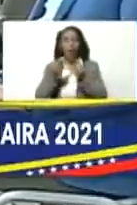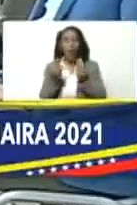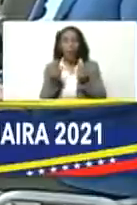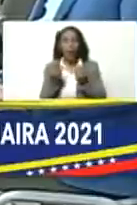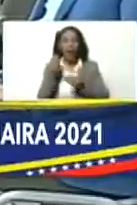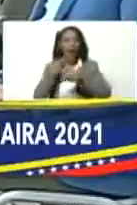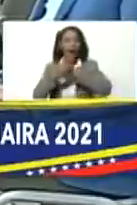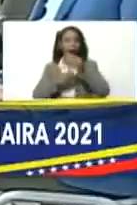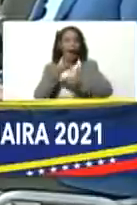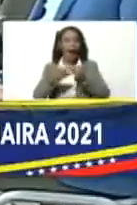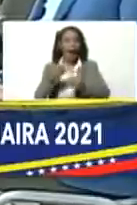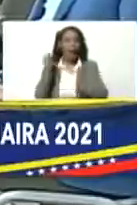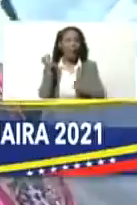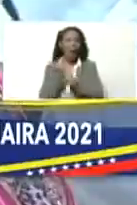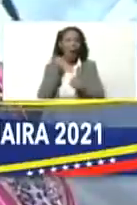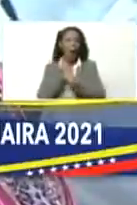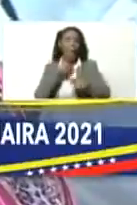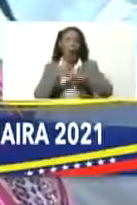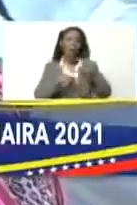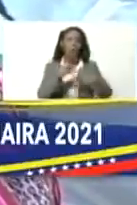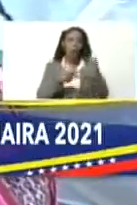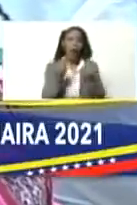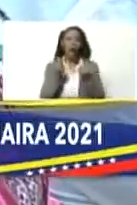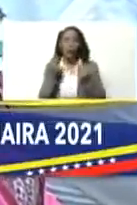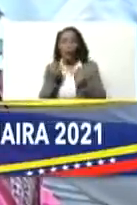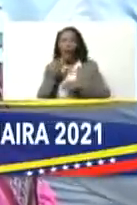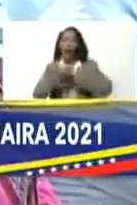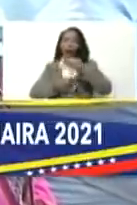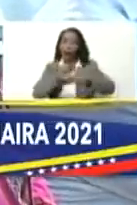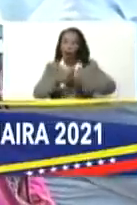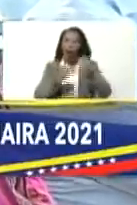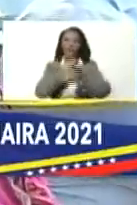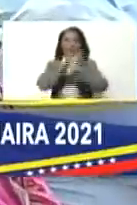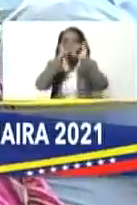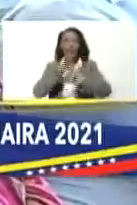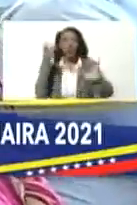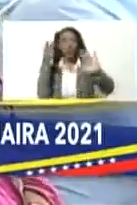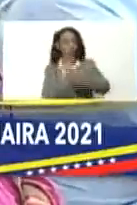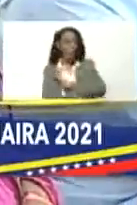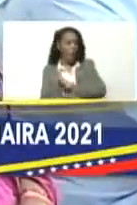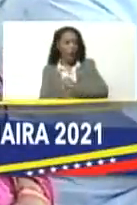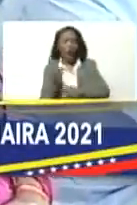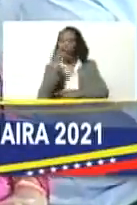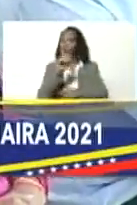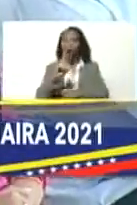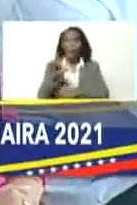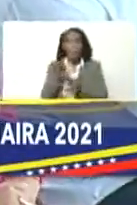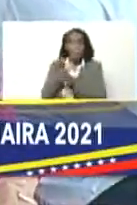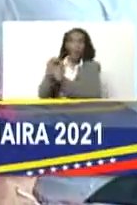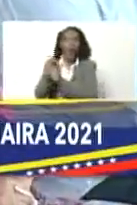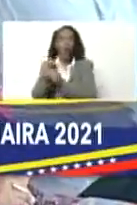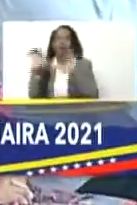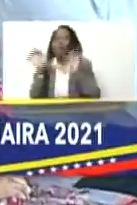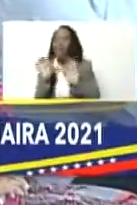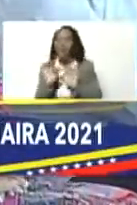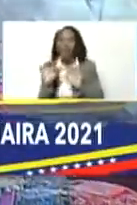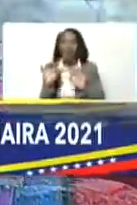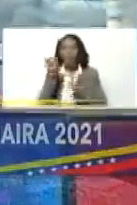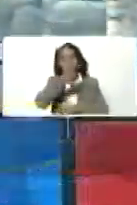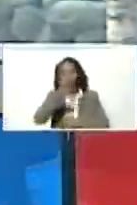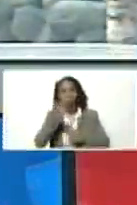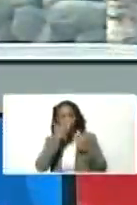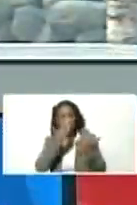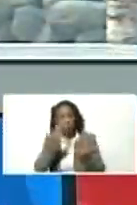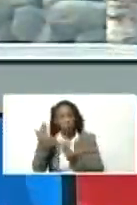produzca empleo productivo, una economía que produzca felicidad. Y que no dependa de nada ni de nadie. Vamos a ver,